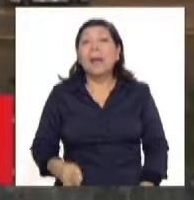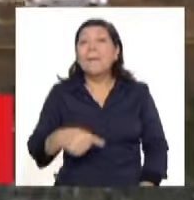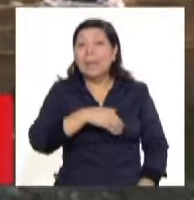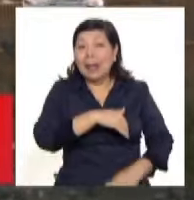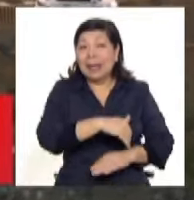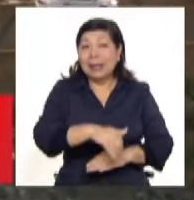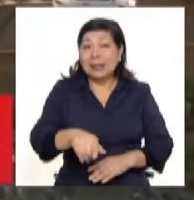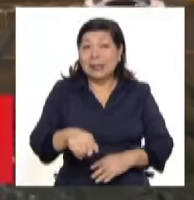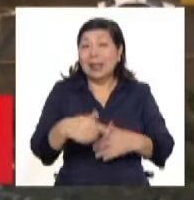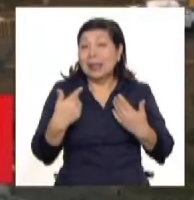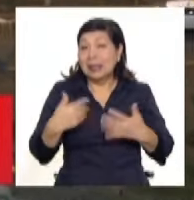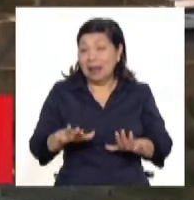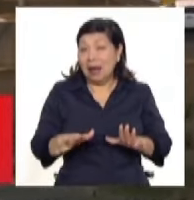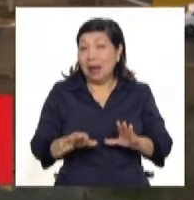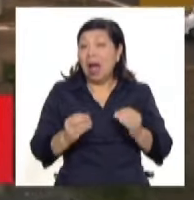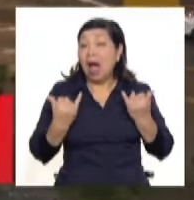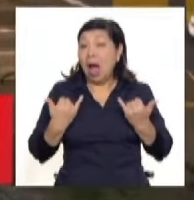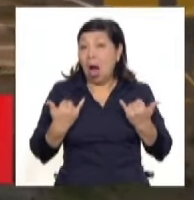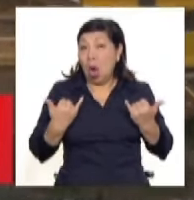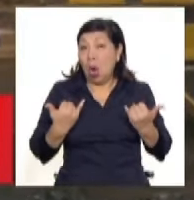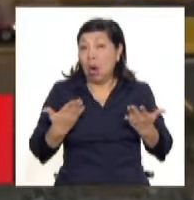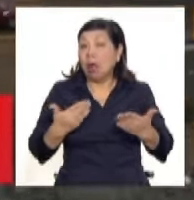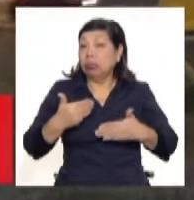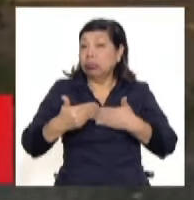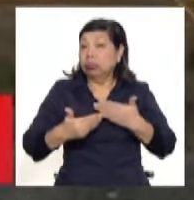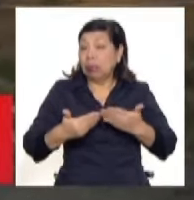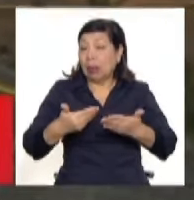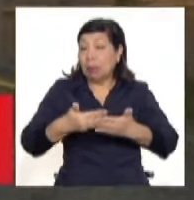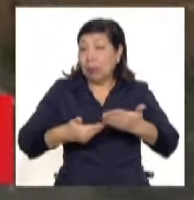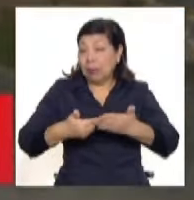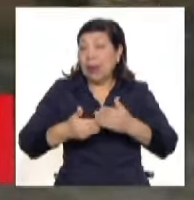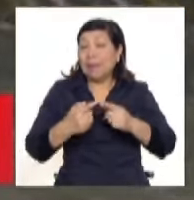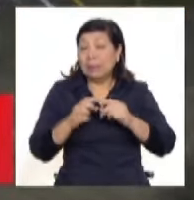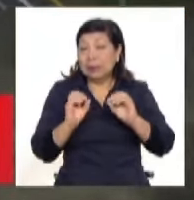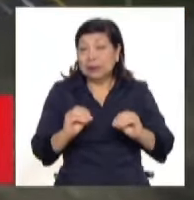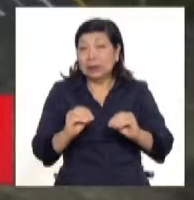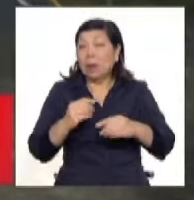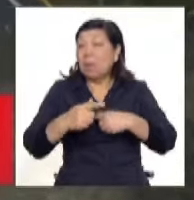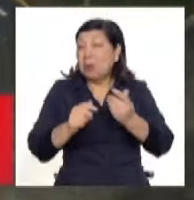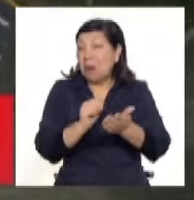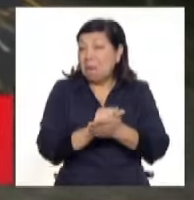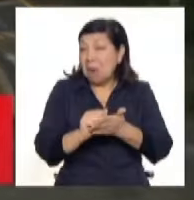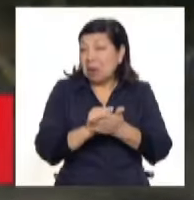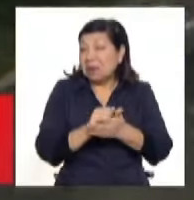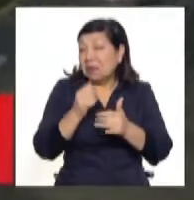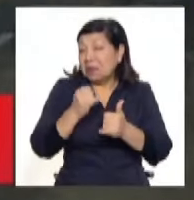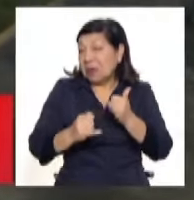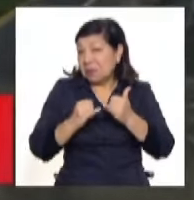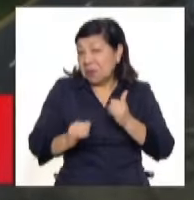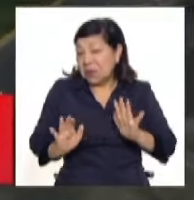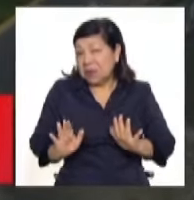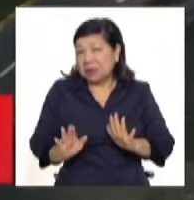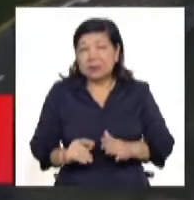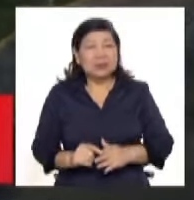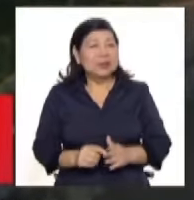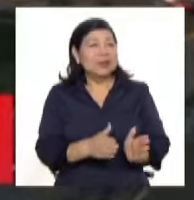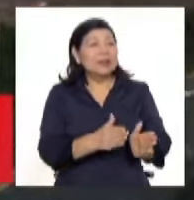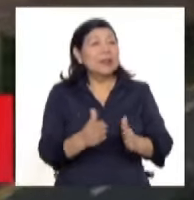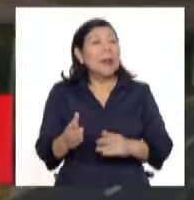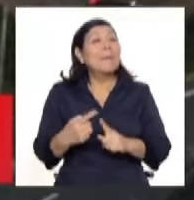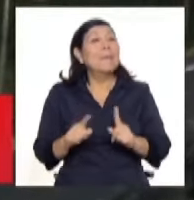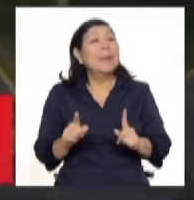Entonces, ese proyecto se encuentra en marcha, está en proceso del expediente técnico, en los próximos meses eso culmina y se sale a